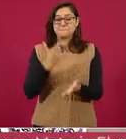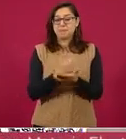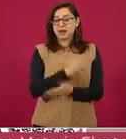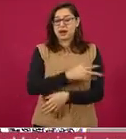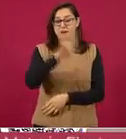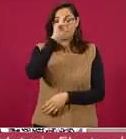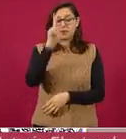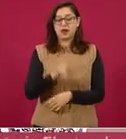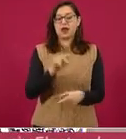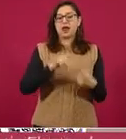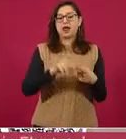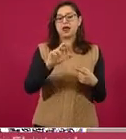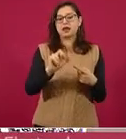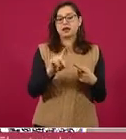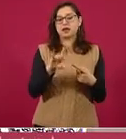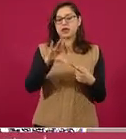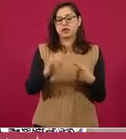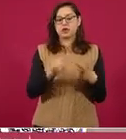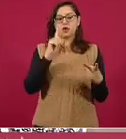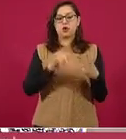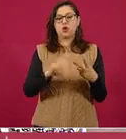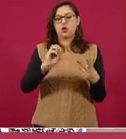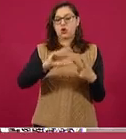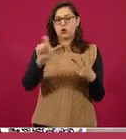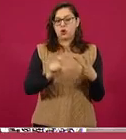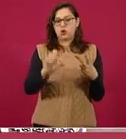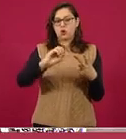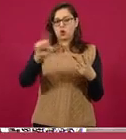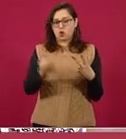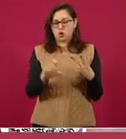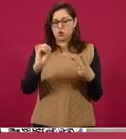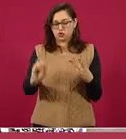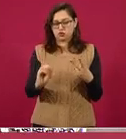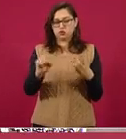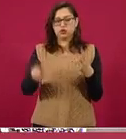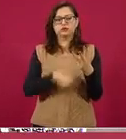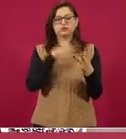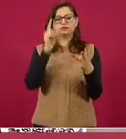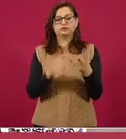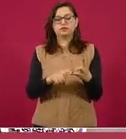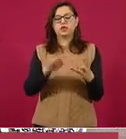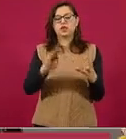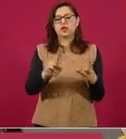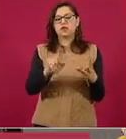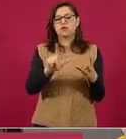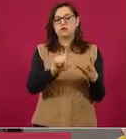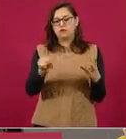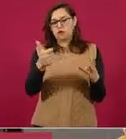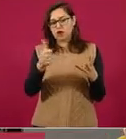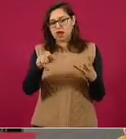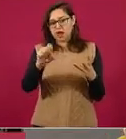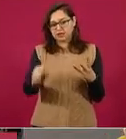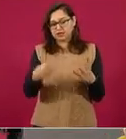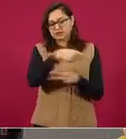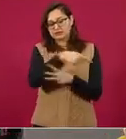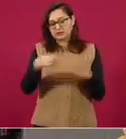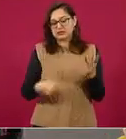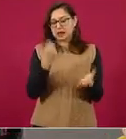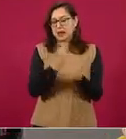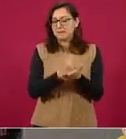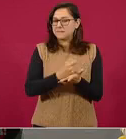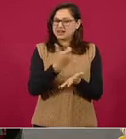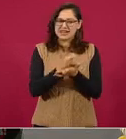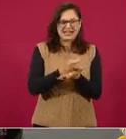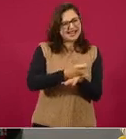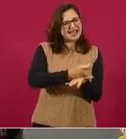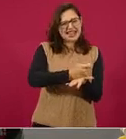Redco, Oxxo Gas, que se nos subió, estaba a la mitad de la tabla, y Full Gas. Estas tres marcas vamos a estar